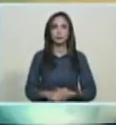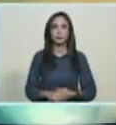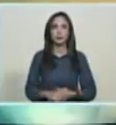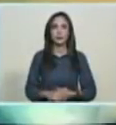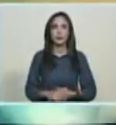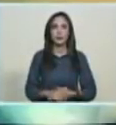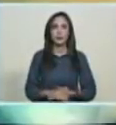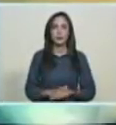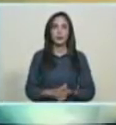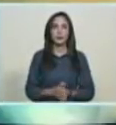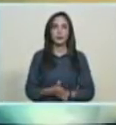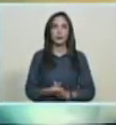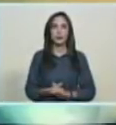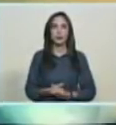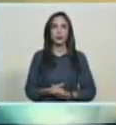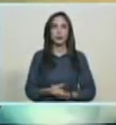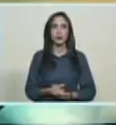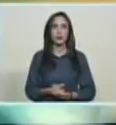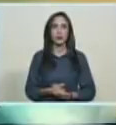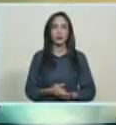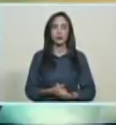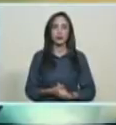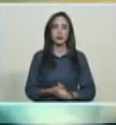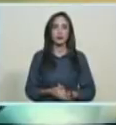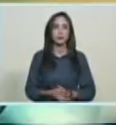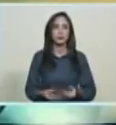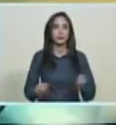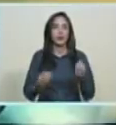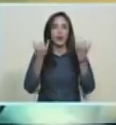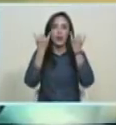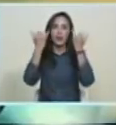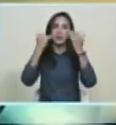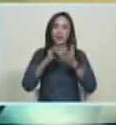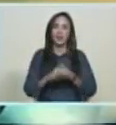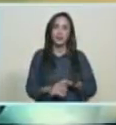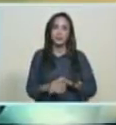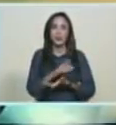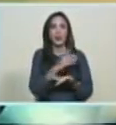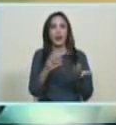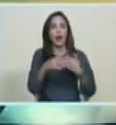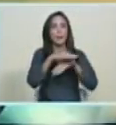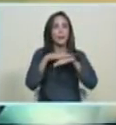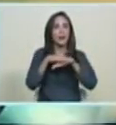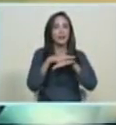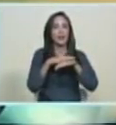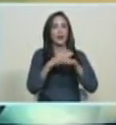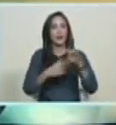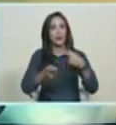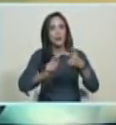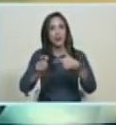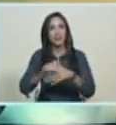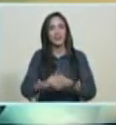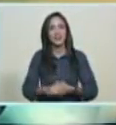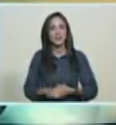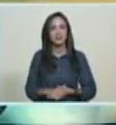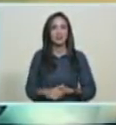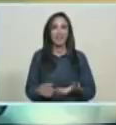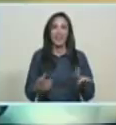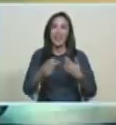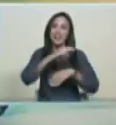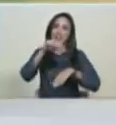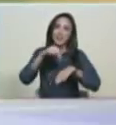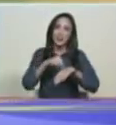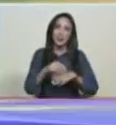ayer anuncié que he decidido crear el Ministerio de Comercio Nacional,